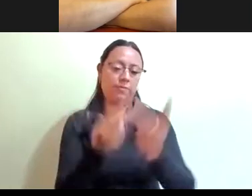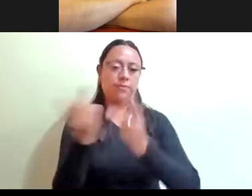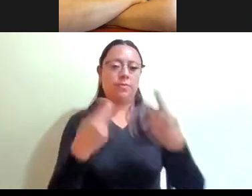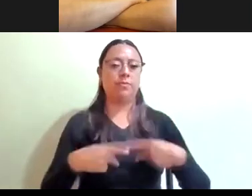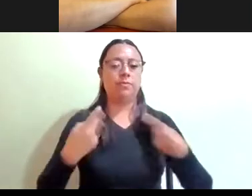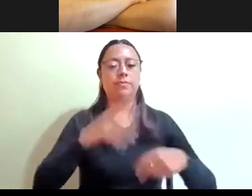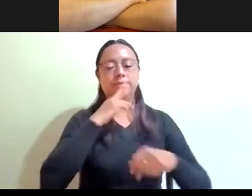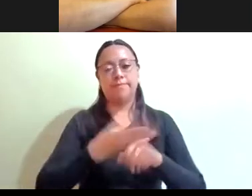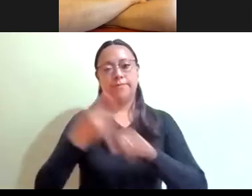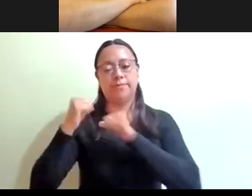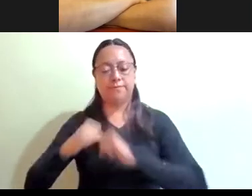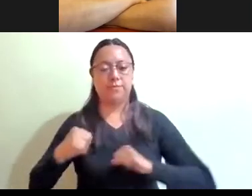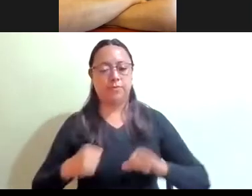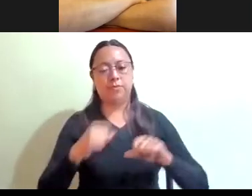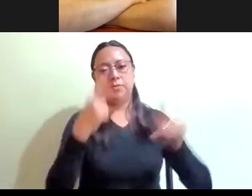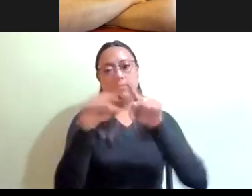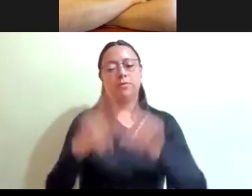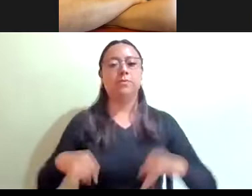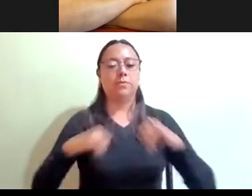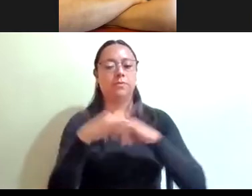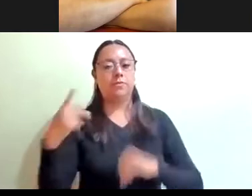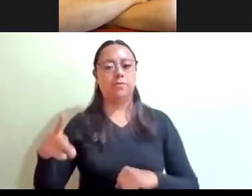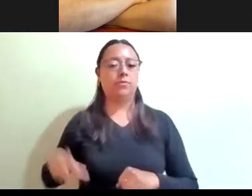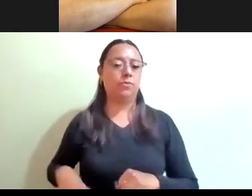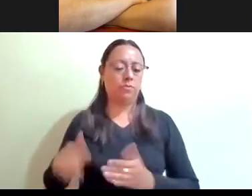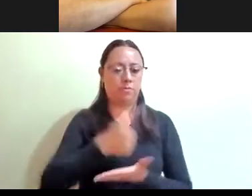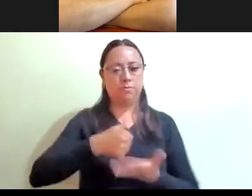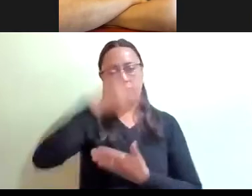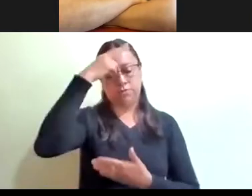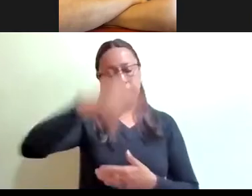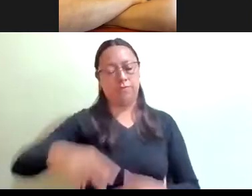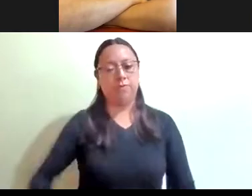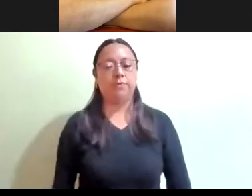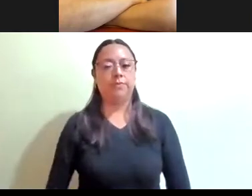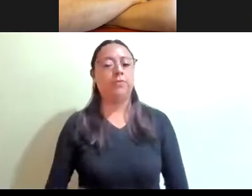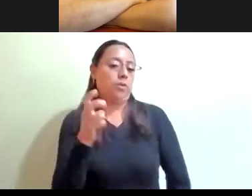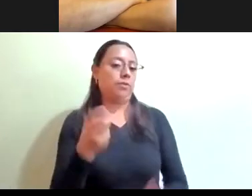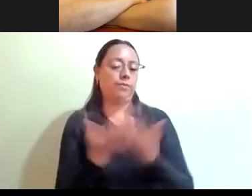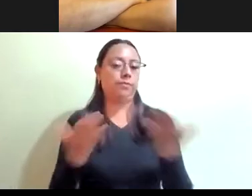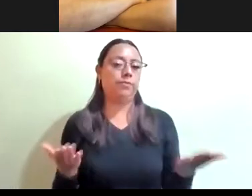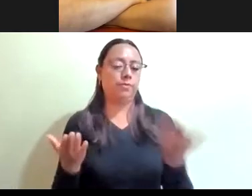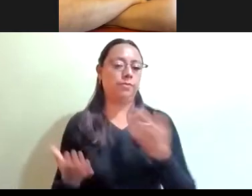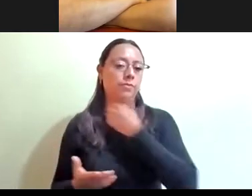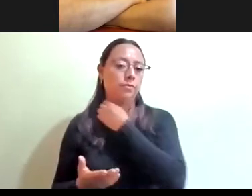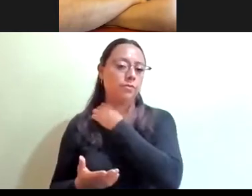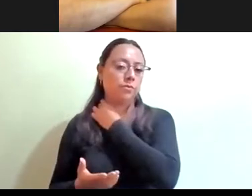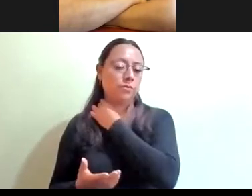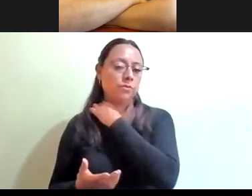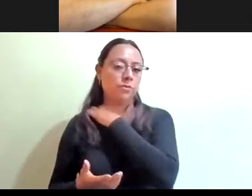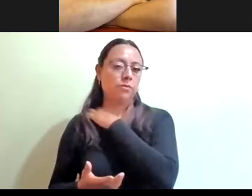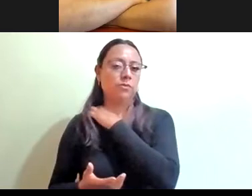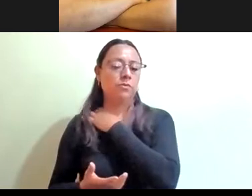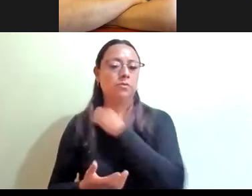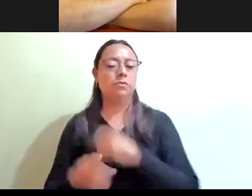de otras entidades de la administración pública. Por esta razón, es que hicimos un alcance